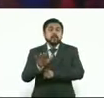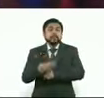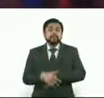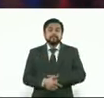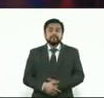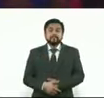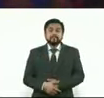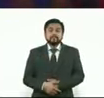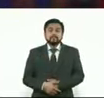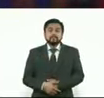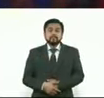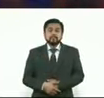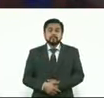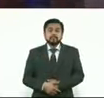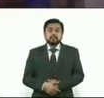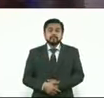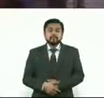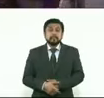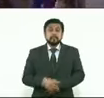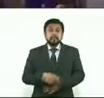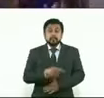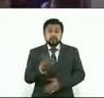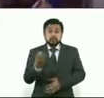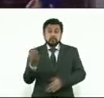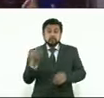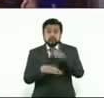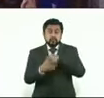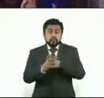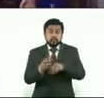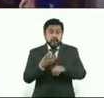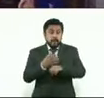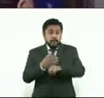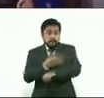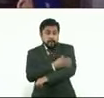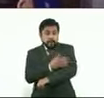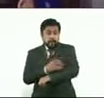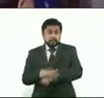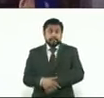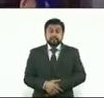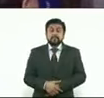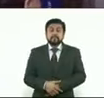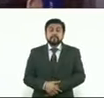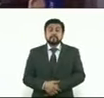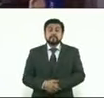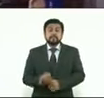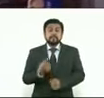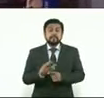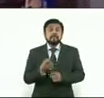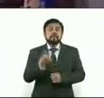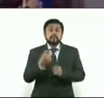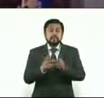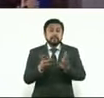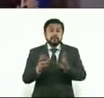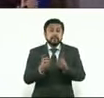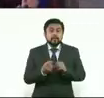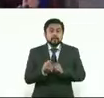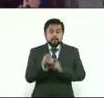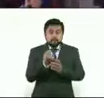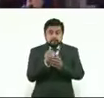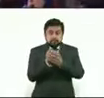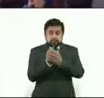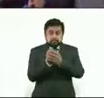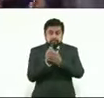acompañados en este arranque, en este disparo de salida, se van a llevar la flama olímpica que en